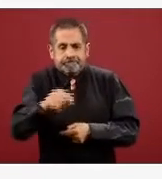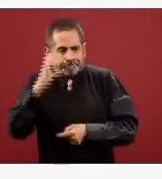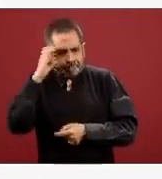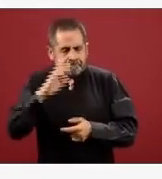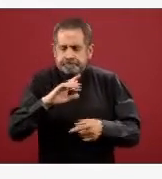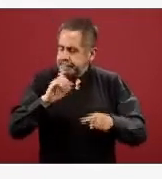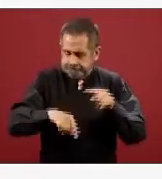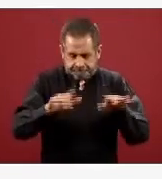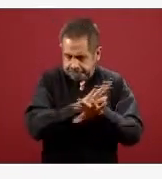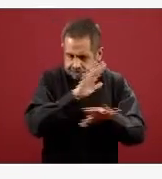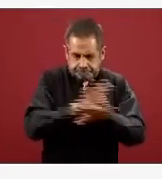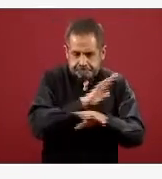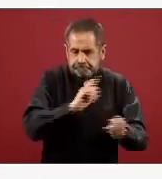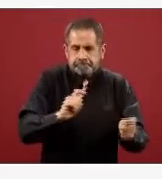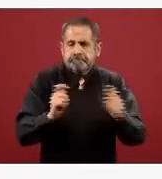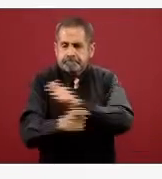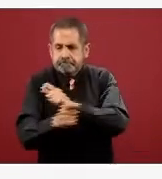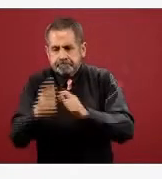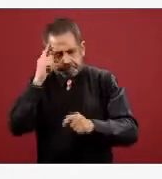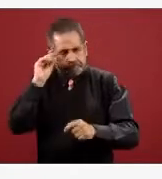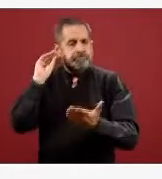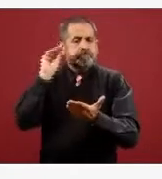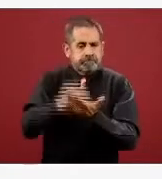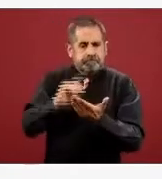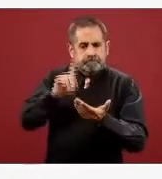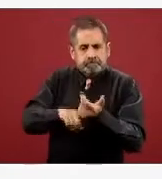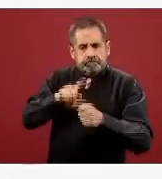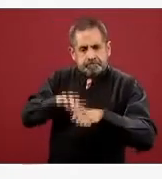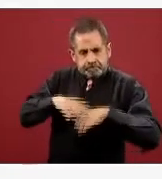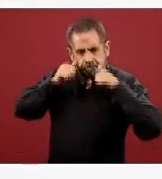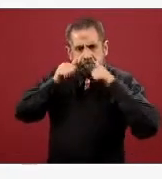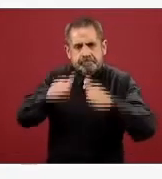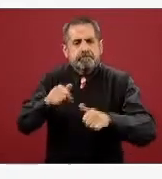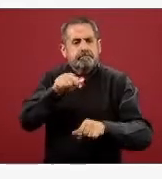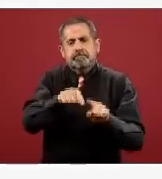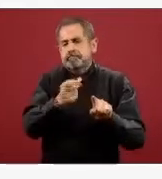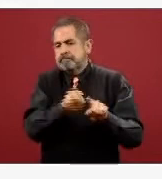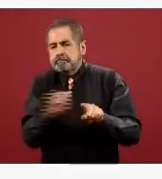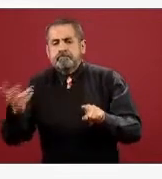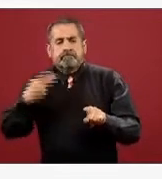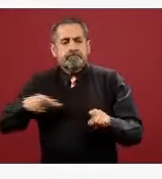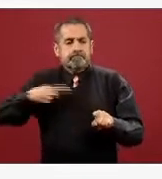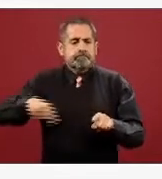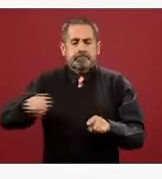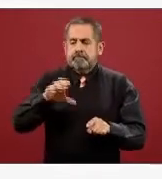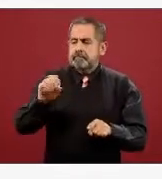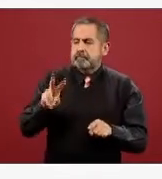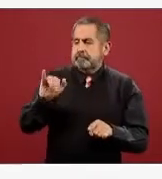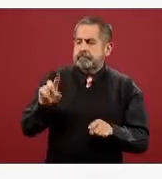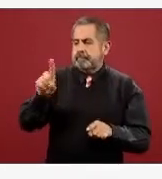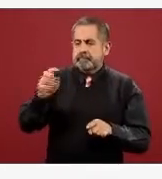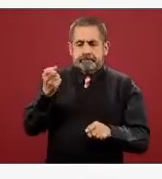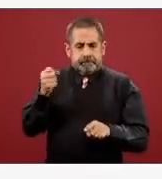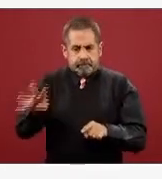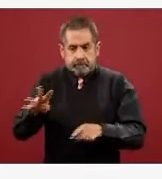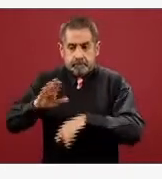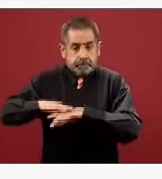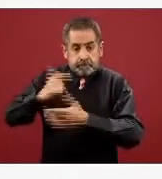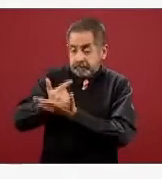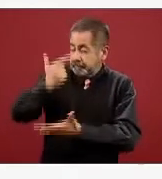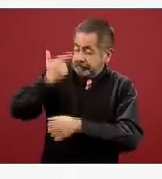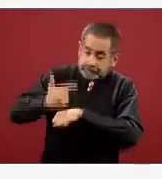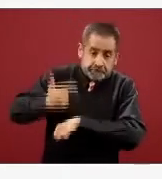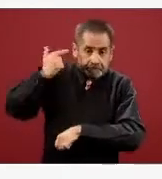camas, además de las ya instaladas en terapia intensiva, pudiesen convertirse en camas para atender enfermos críticos,